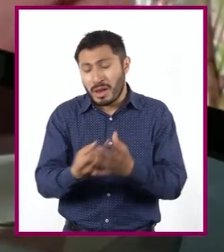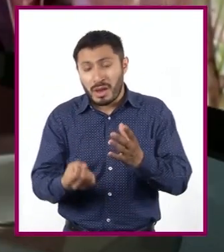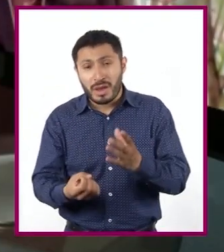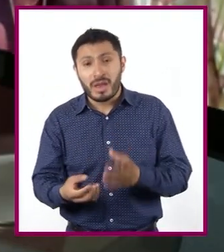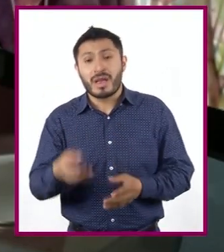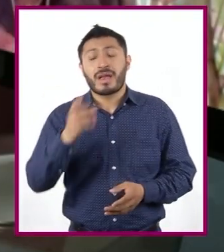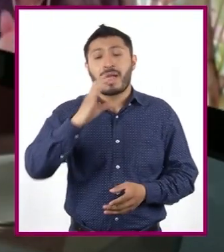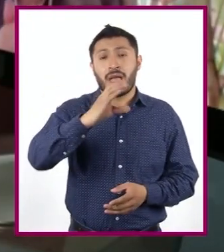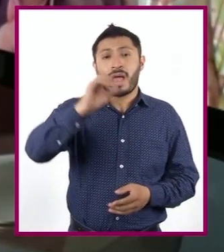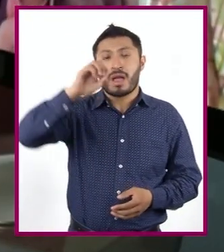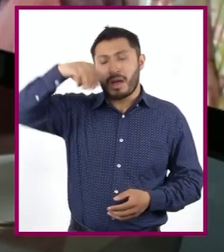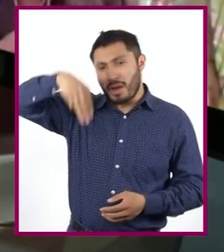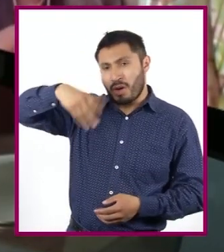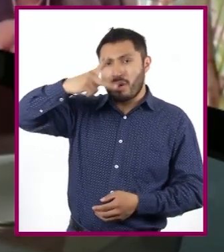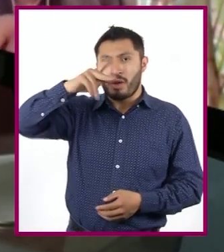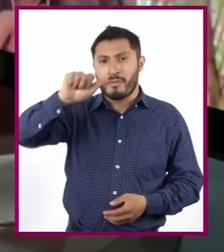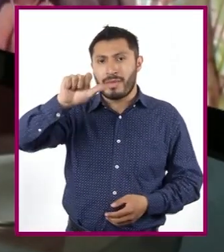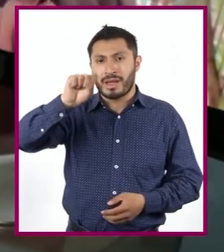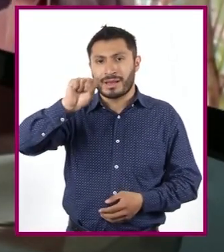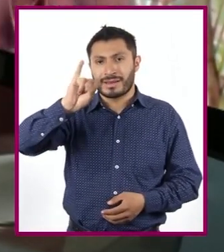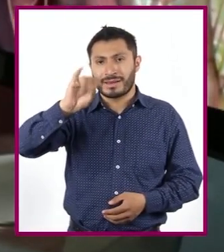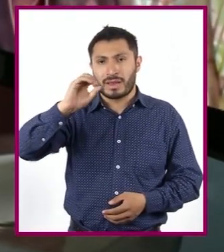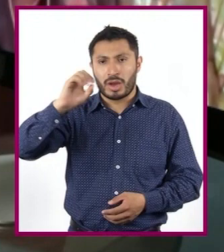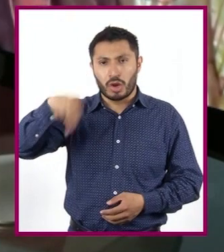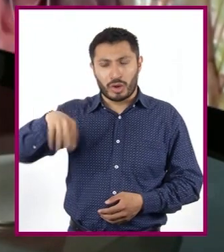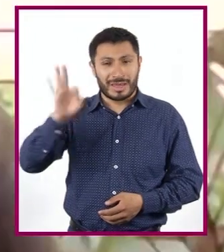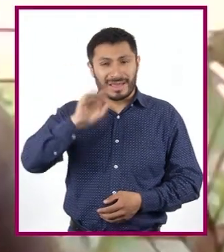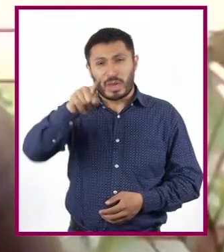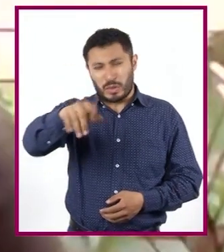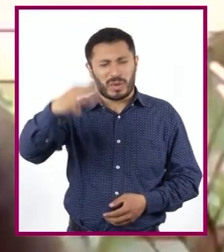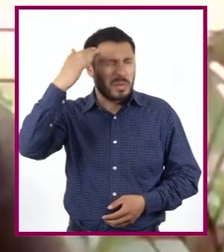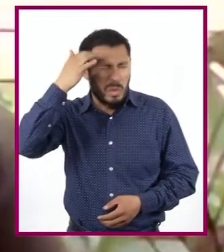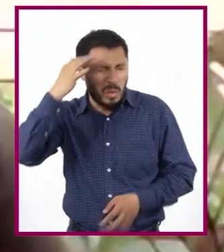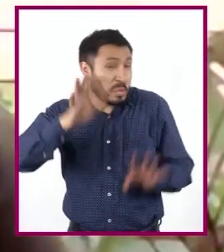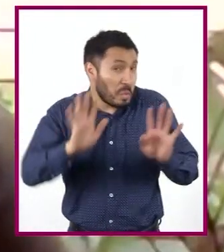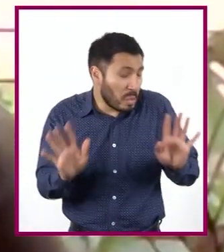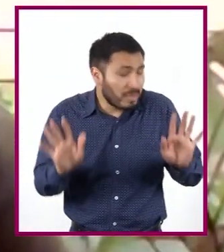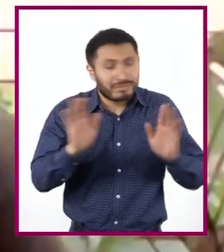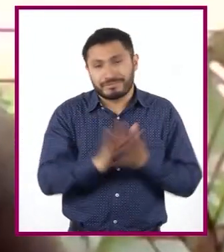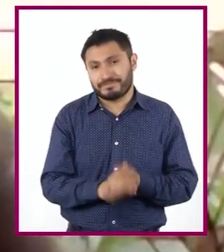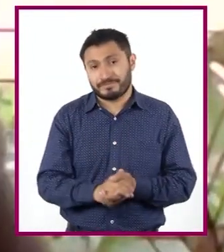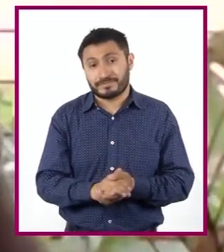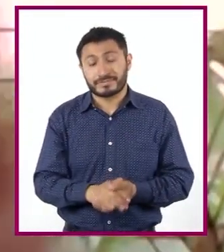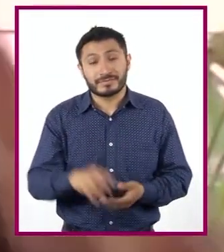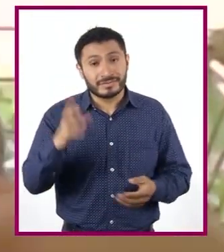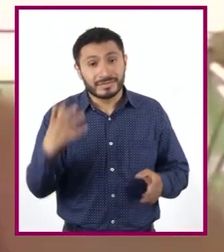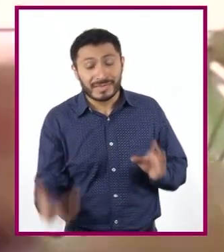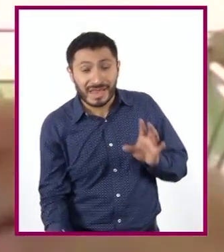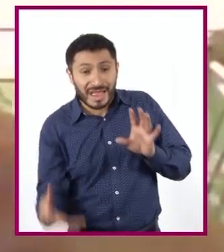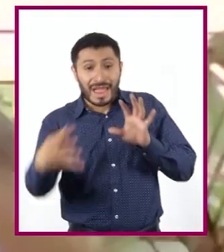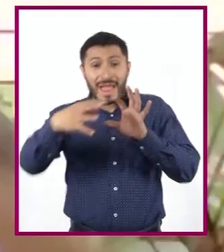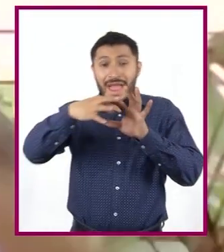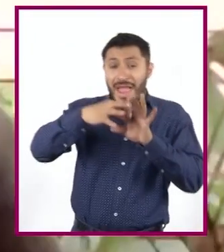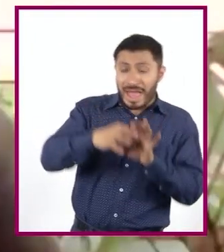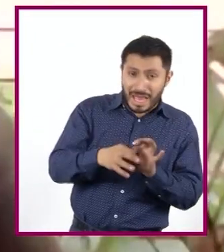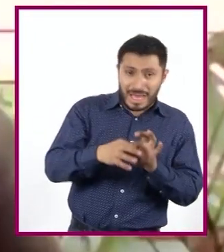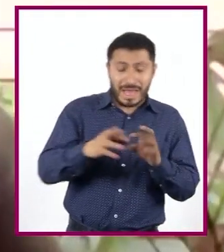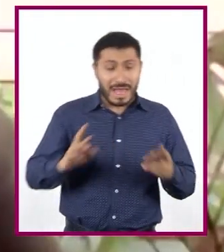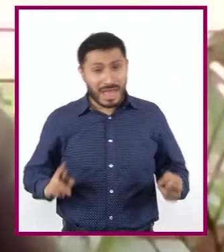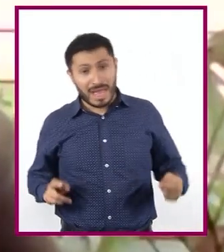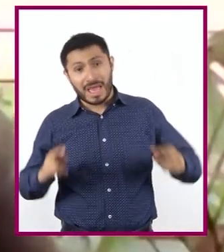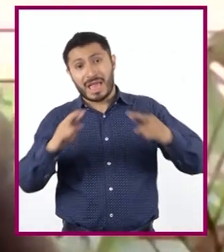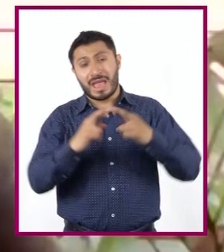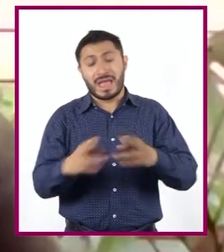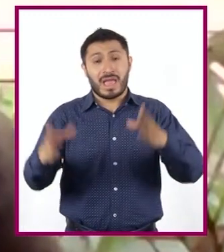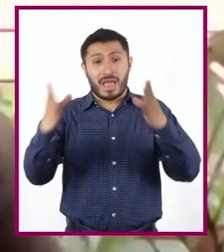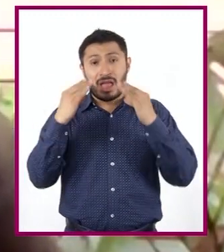novela breve de corte medieval, que es muy, muy interesante. Se ha adaptado al cine, se ha llevado a muchos ámbitos. Y otro de